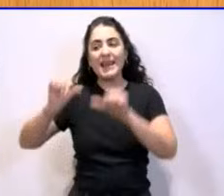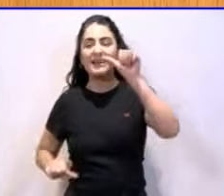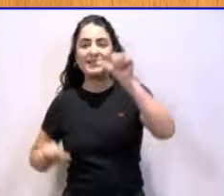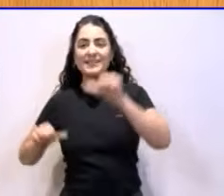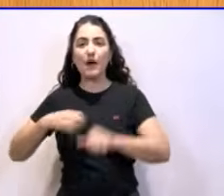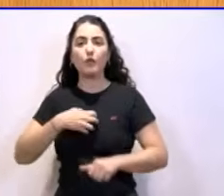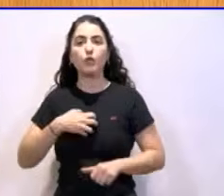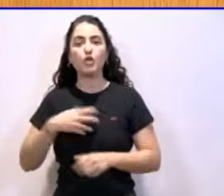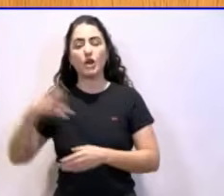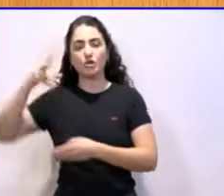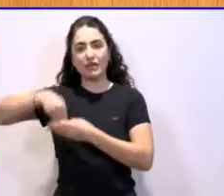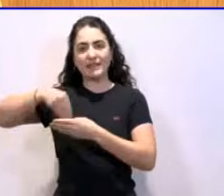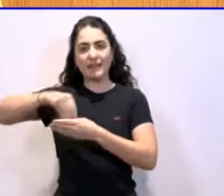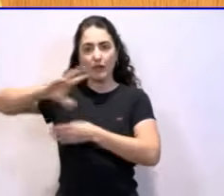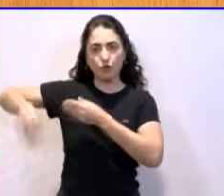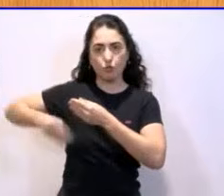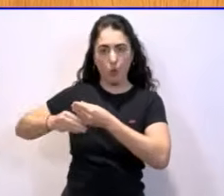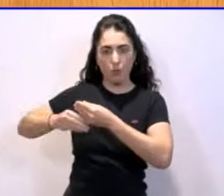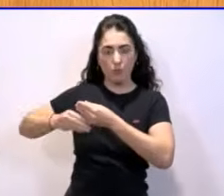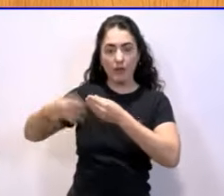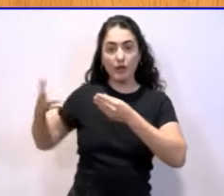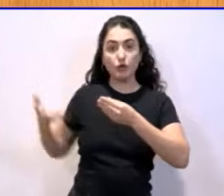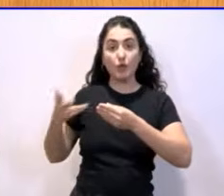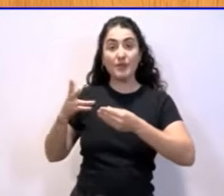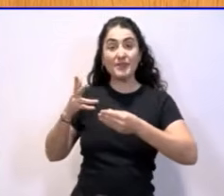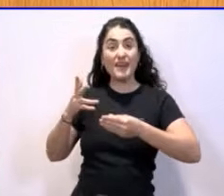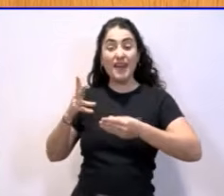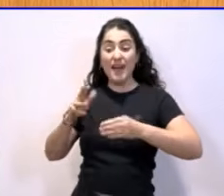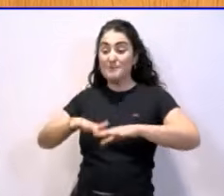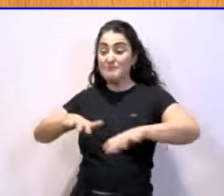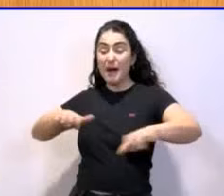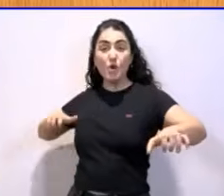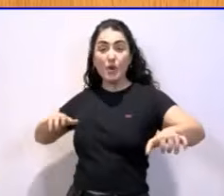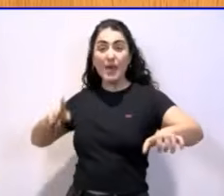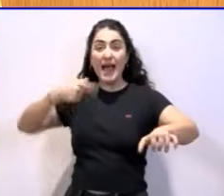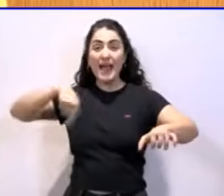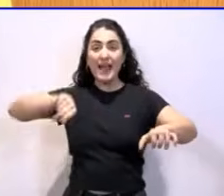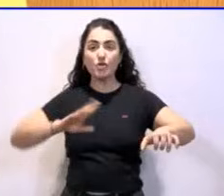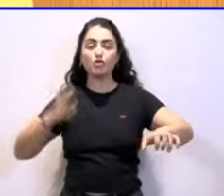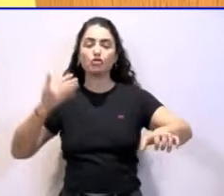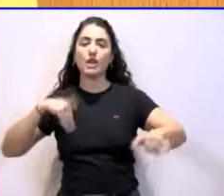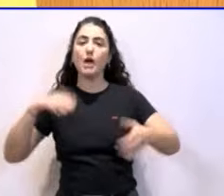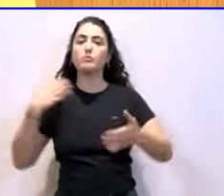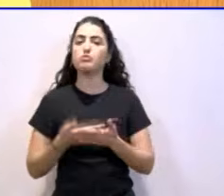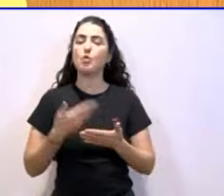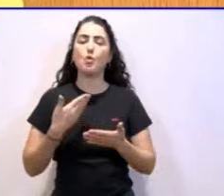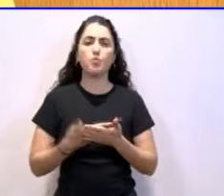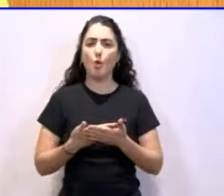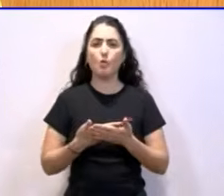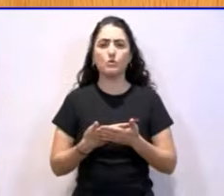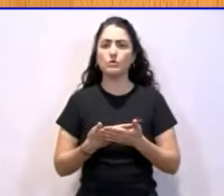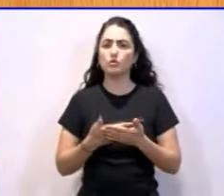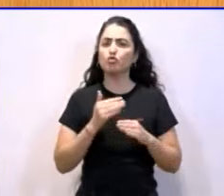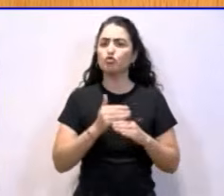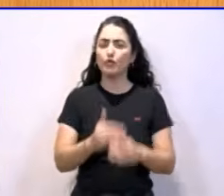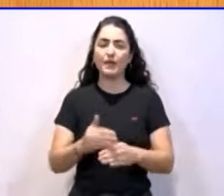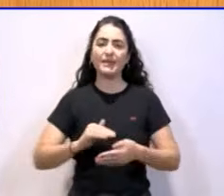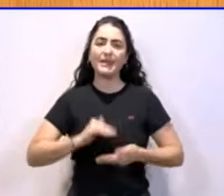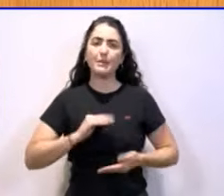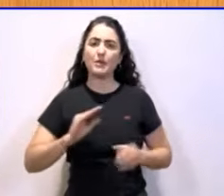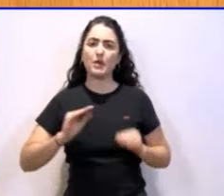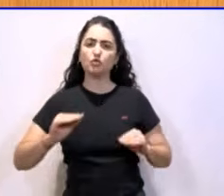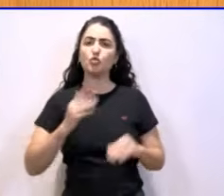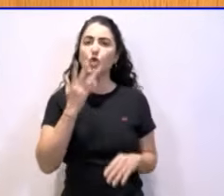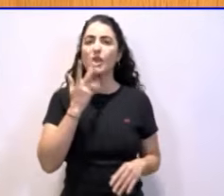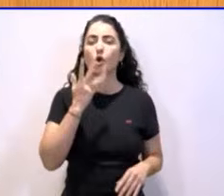funcionarios interinos. Por lo tanto, muchos de ellos, la gran mayoría de ellos, ya han acreditado sobradamente pues su capacidad y su conocimiento